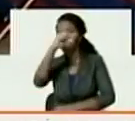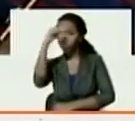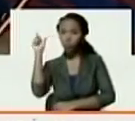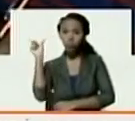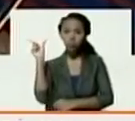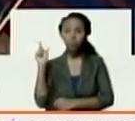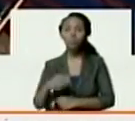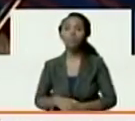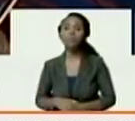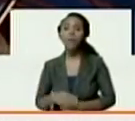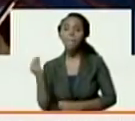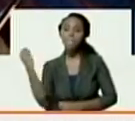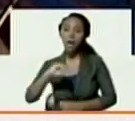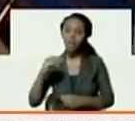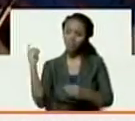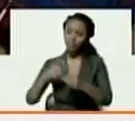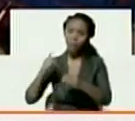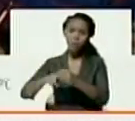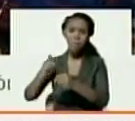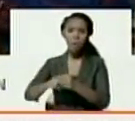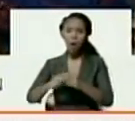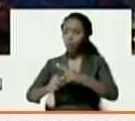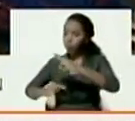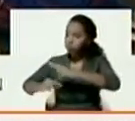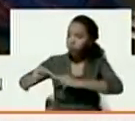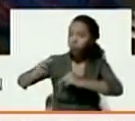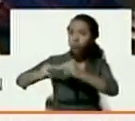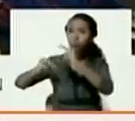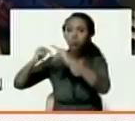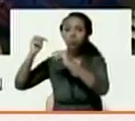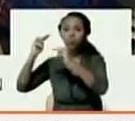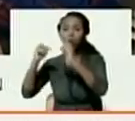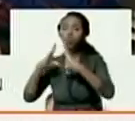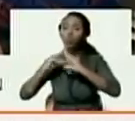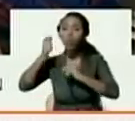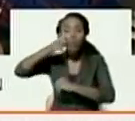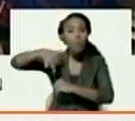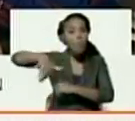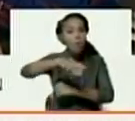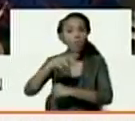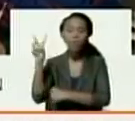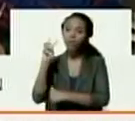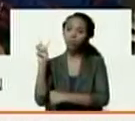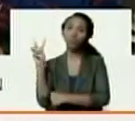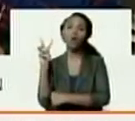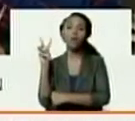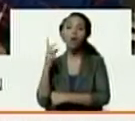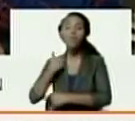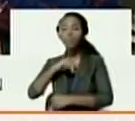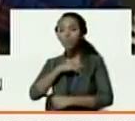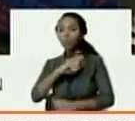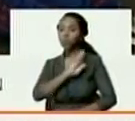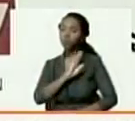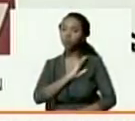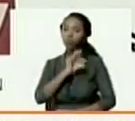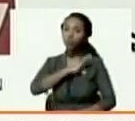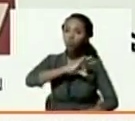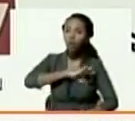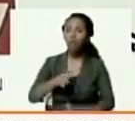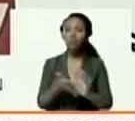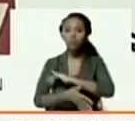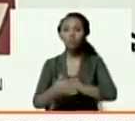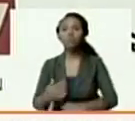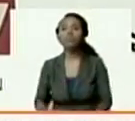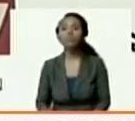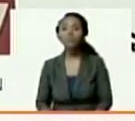Socialista Unido de Venezuela en construir para todo el pueblo de Venezuela nuestro socialismo.